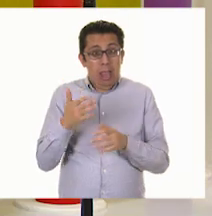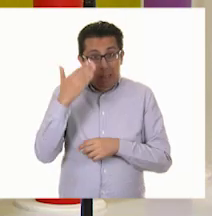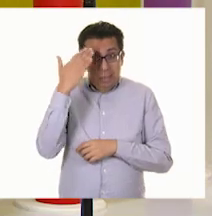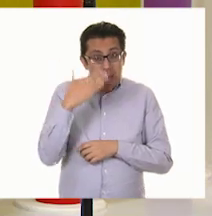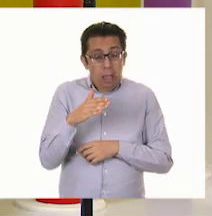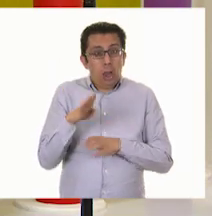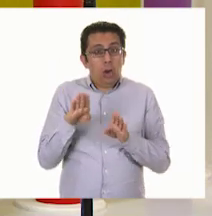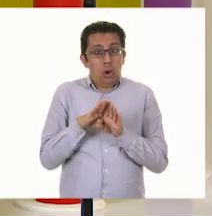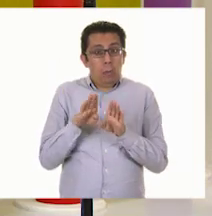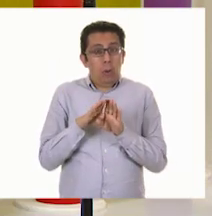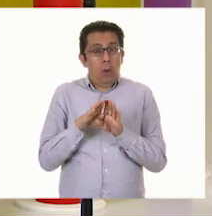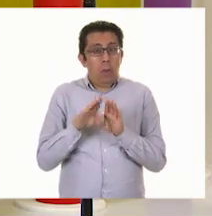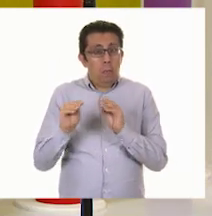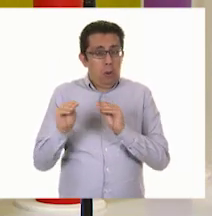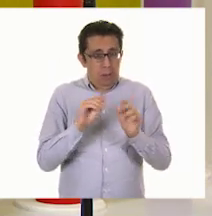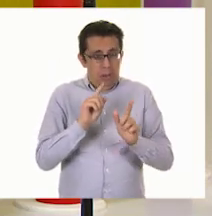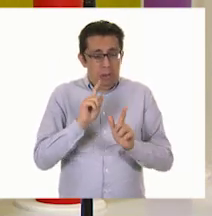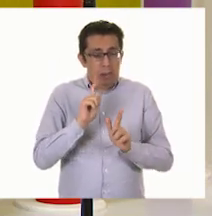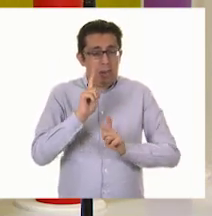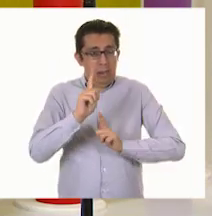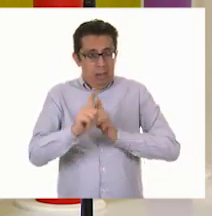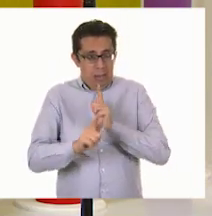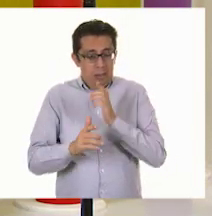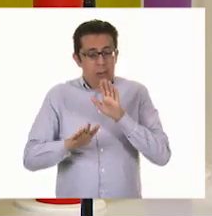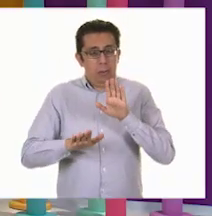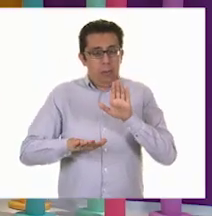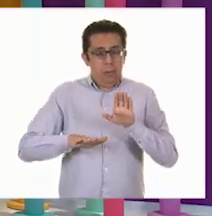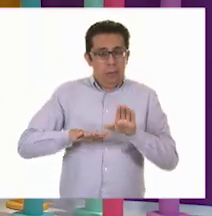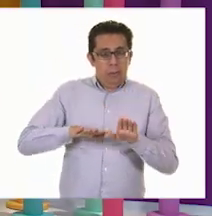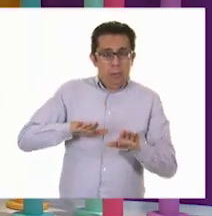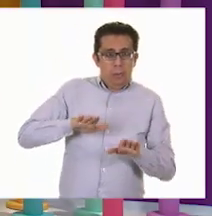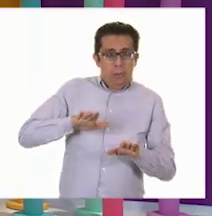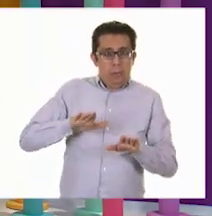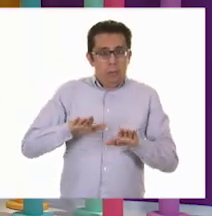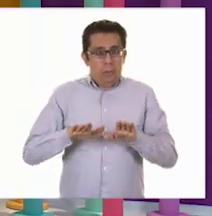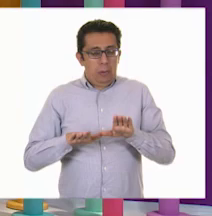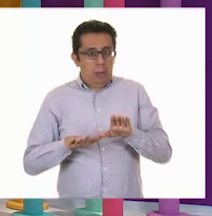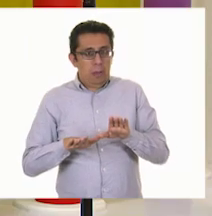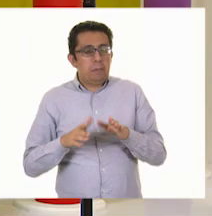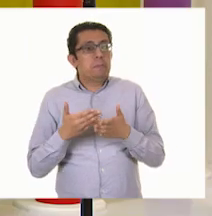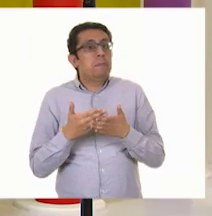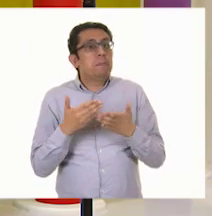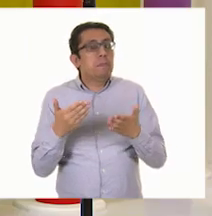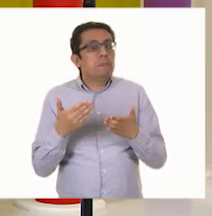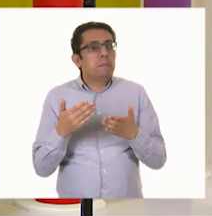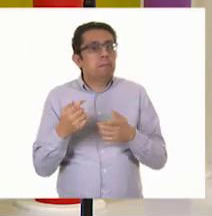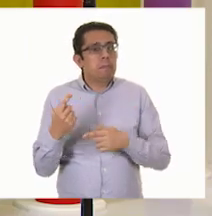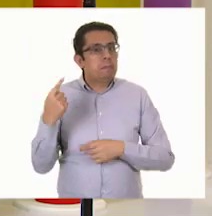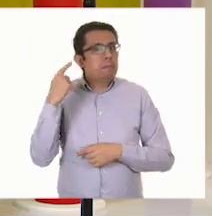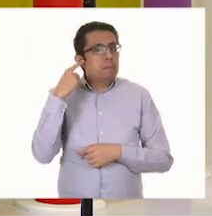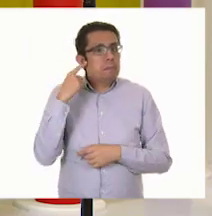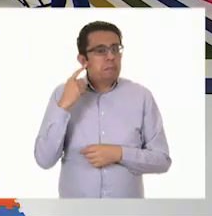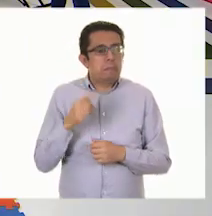movimiento lento y balanceado? Sí. Perfecto. Ahora, ¿qué pasa si escuchamos esto?